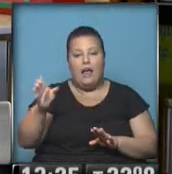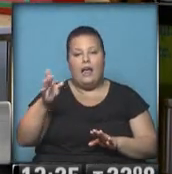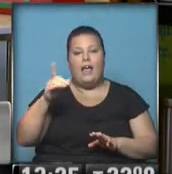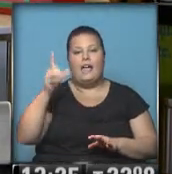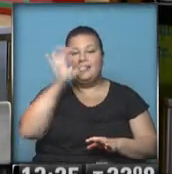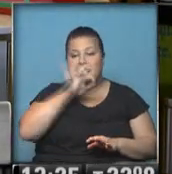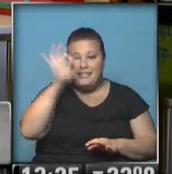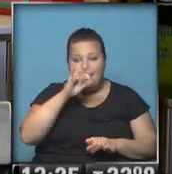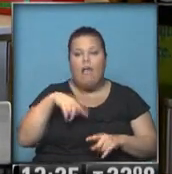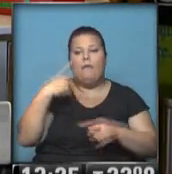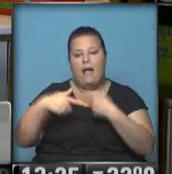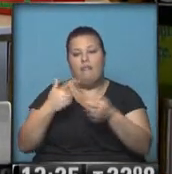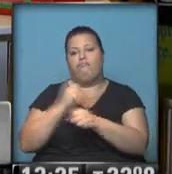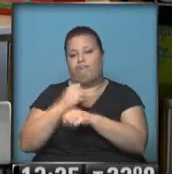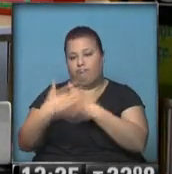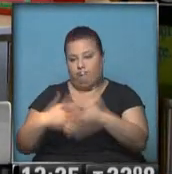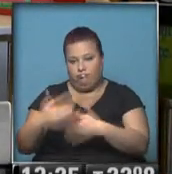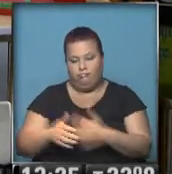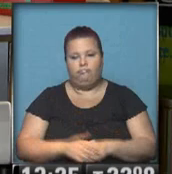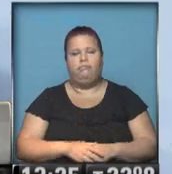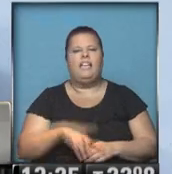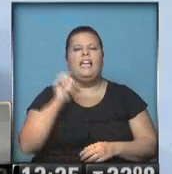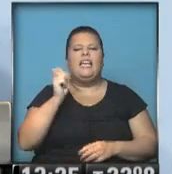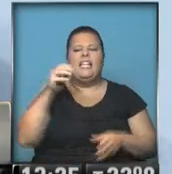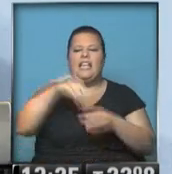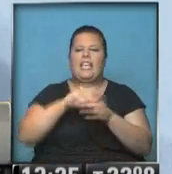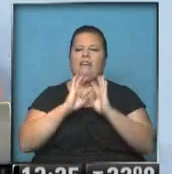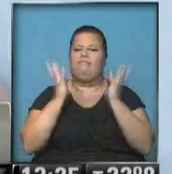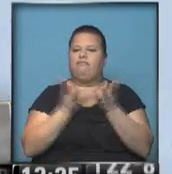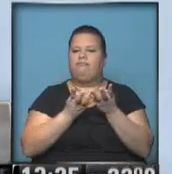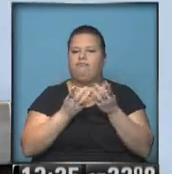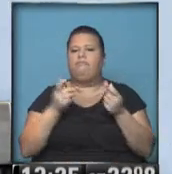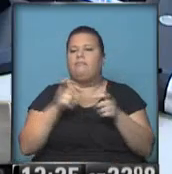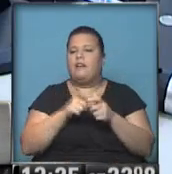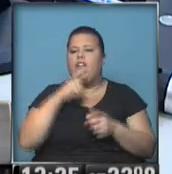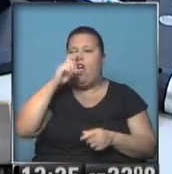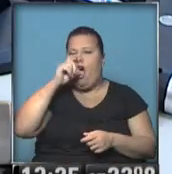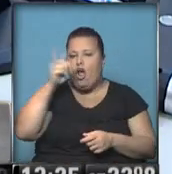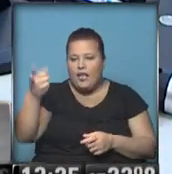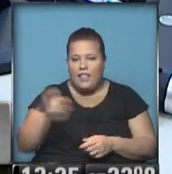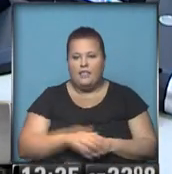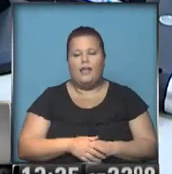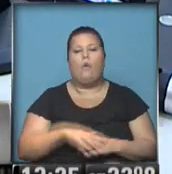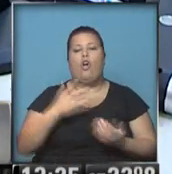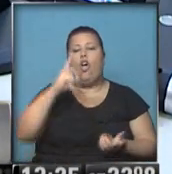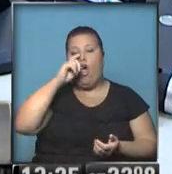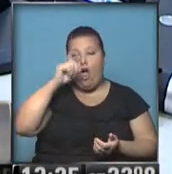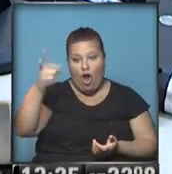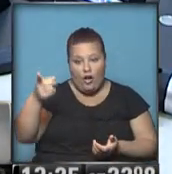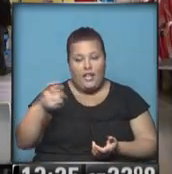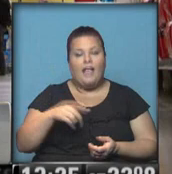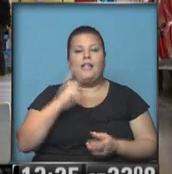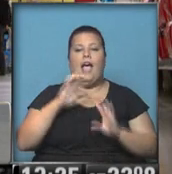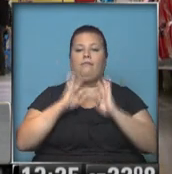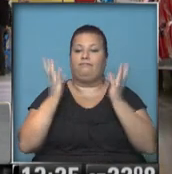de Resistencia para continuar con las actividades. Bien, Costa, ¿y quiénes están participando de este foro, por ejemplo, en Corrientes? Bueno, en Corrientes, como decía, hay